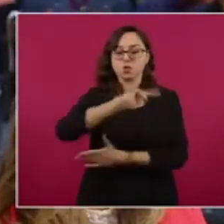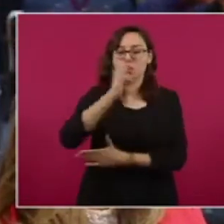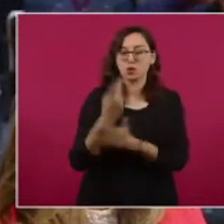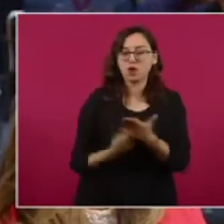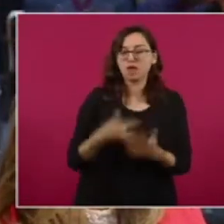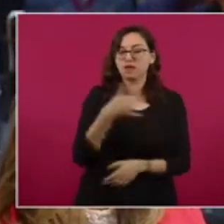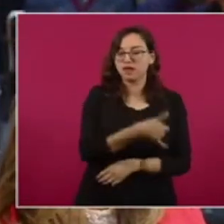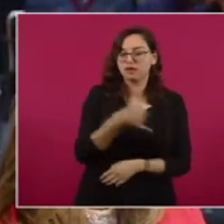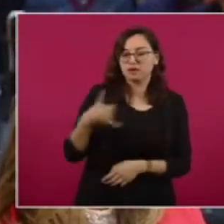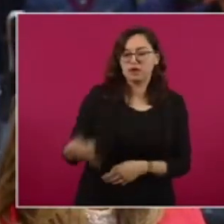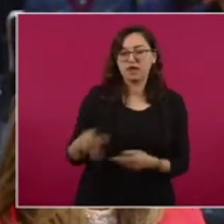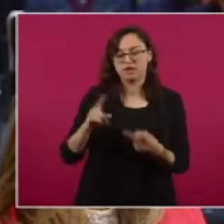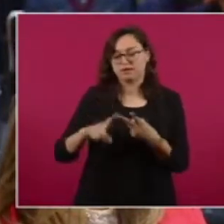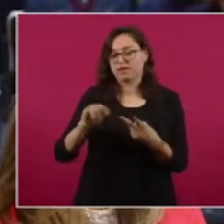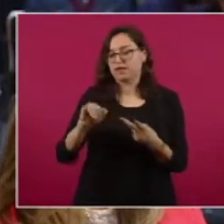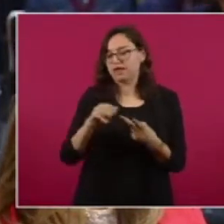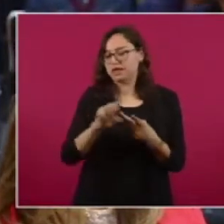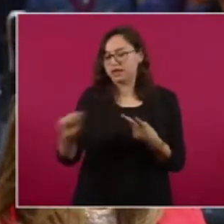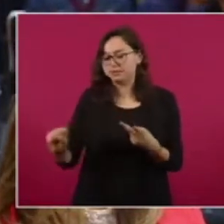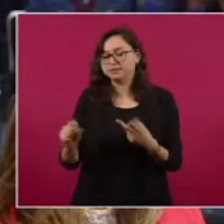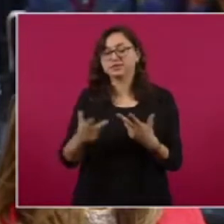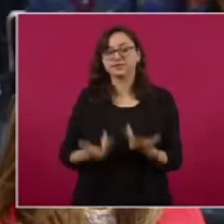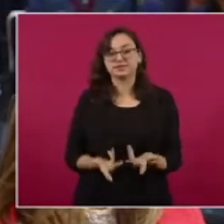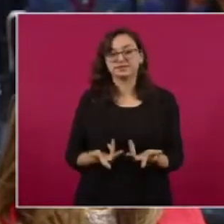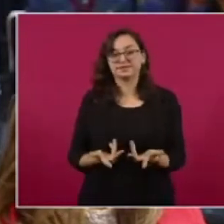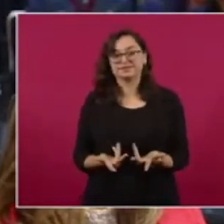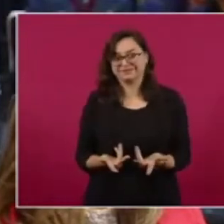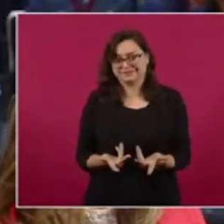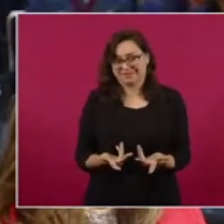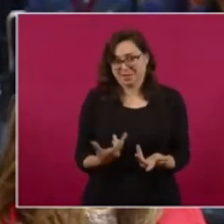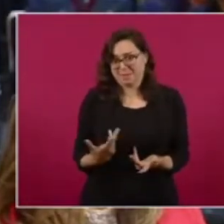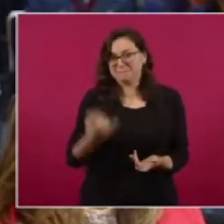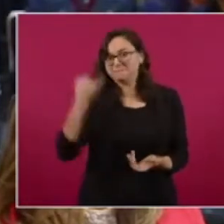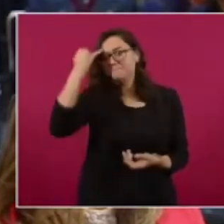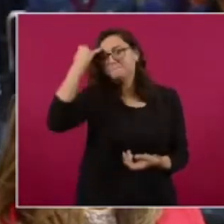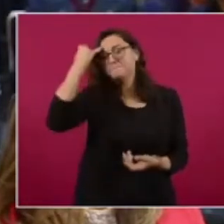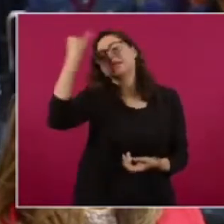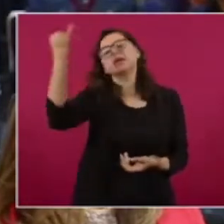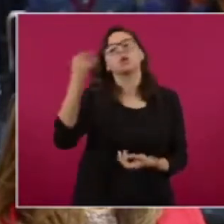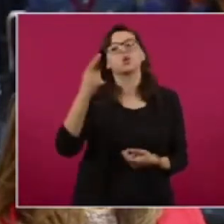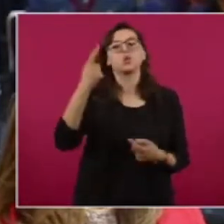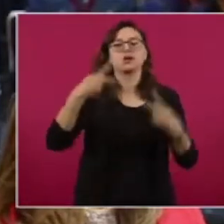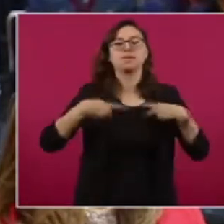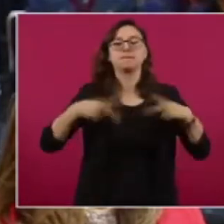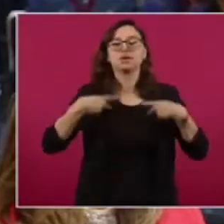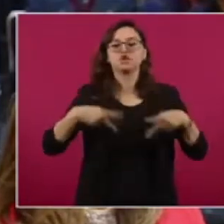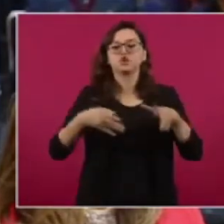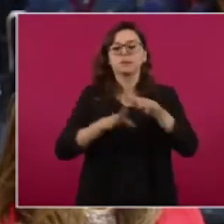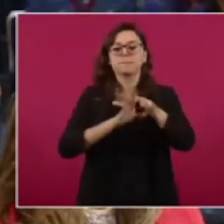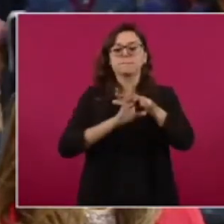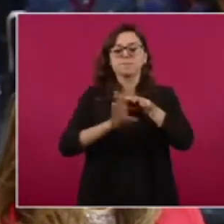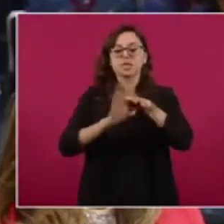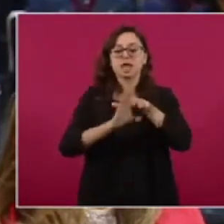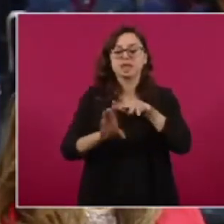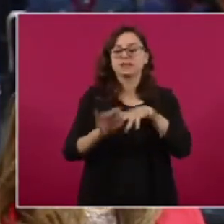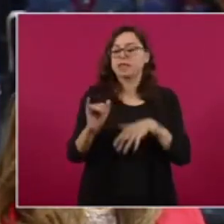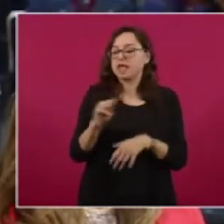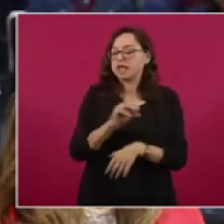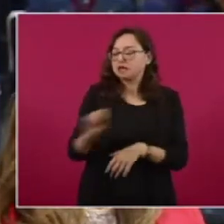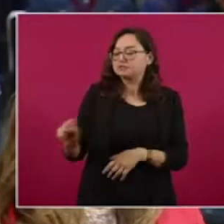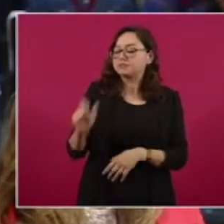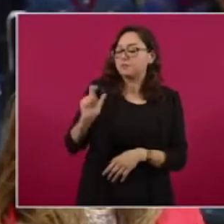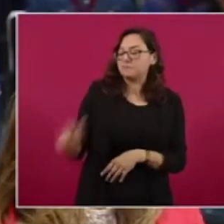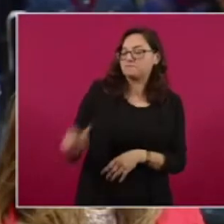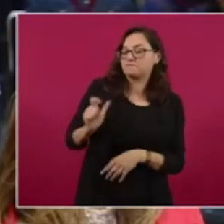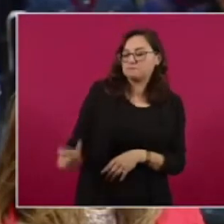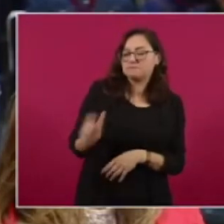Infonavit y el IMSS, ¿se imagina cuánto dinero ingresaría, por ejemplo, si un migrante empieza a pagar su seguro social aquí en